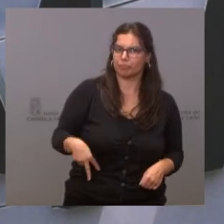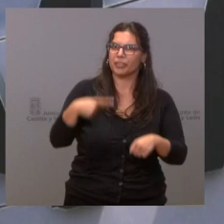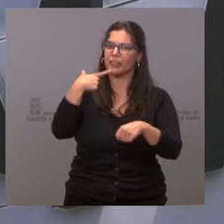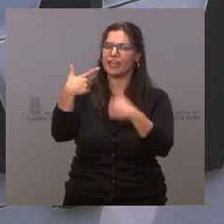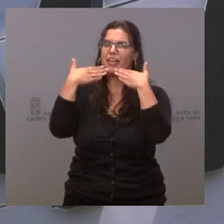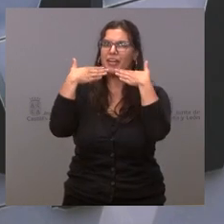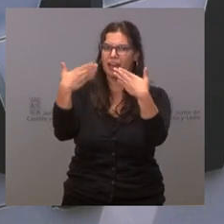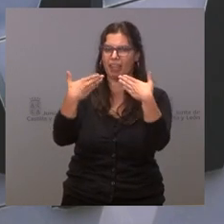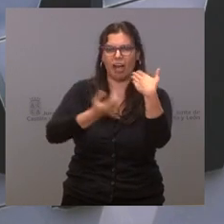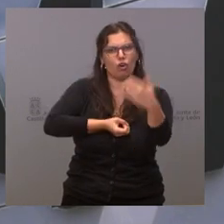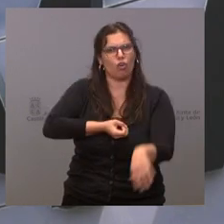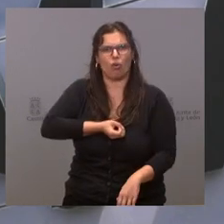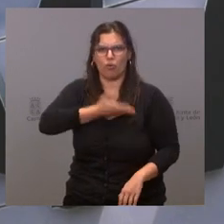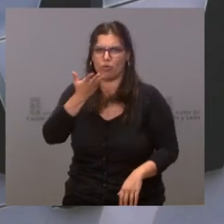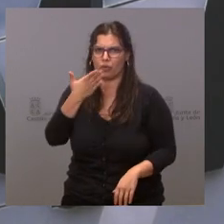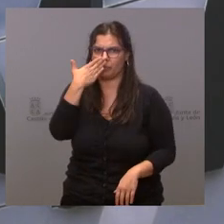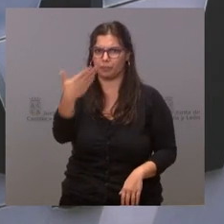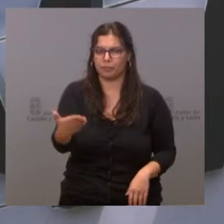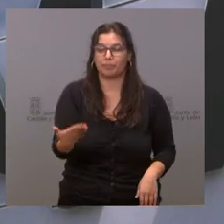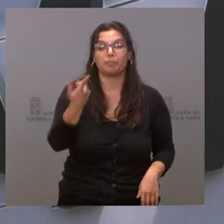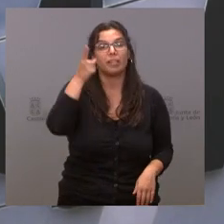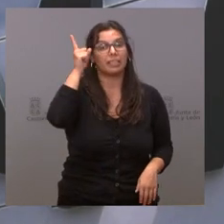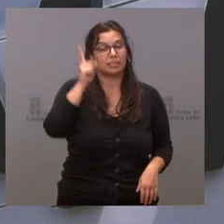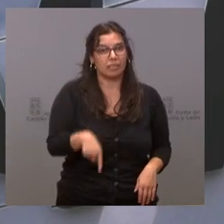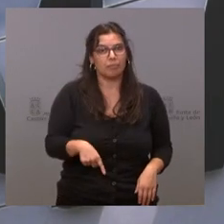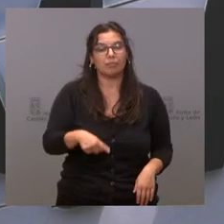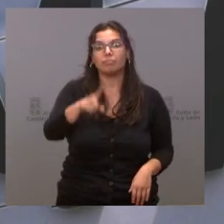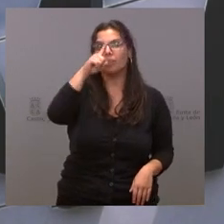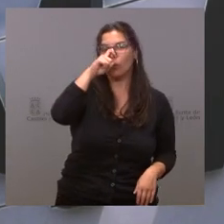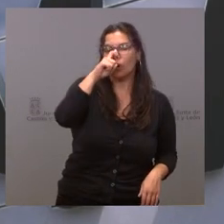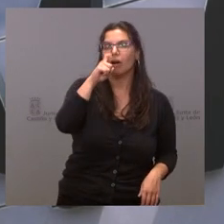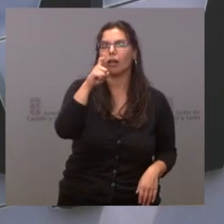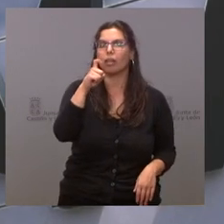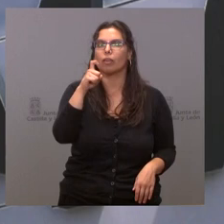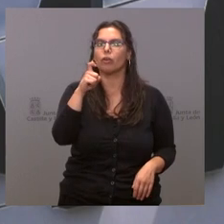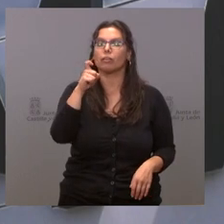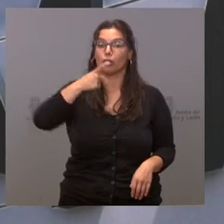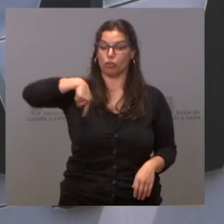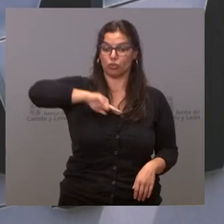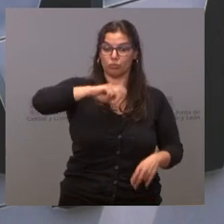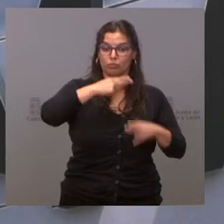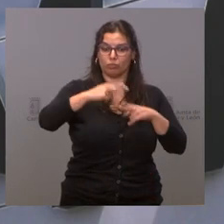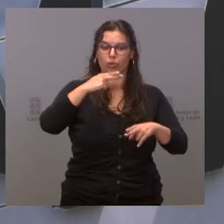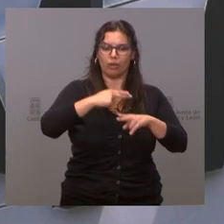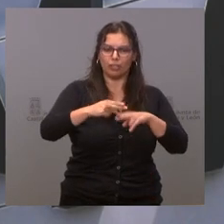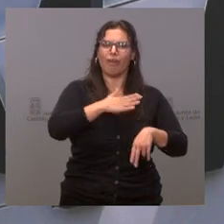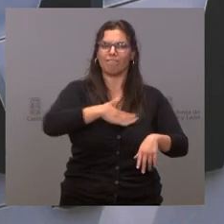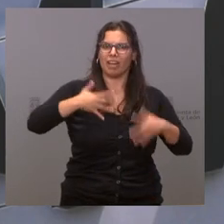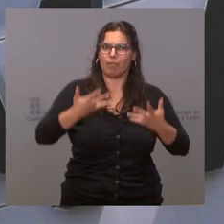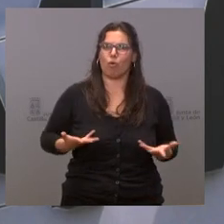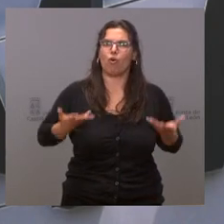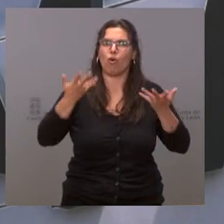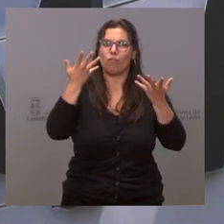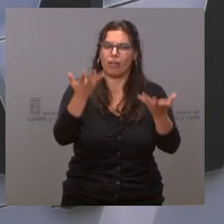de corazón pero también quiero recordar que hay una voluntad política para que esto